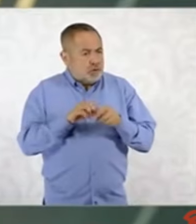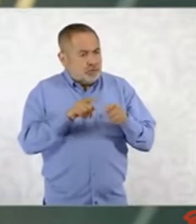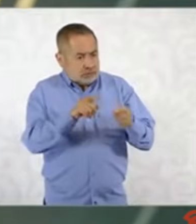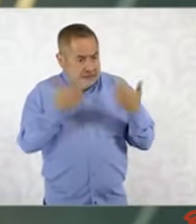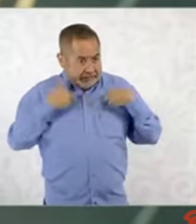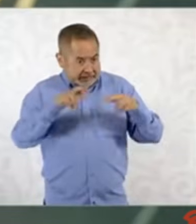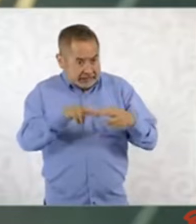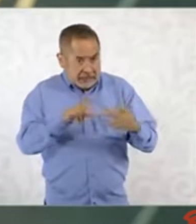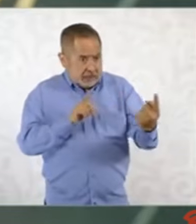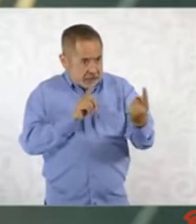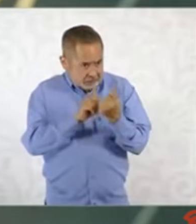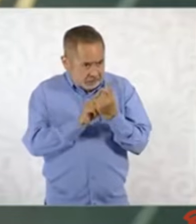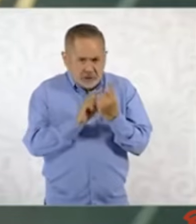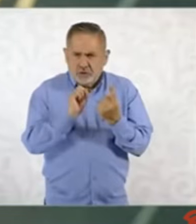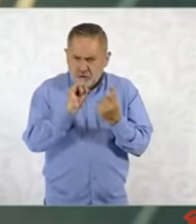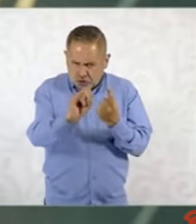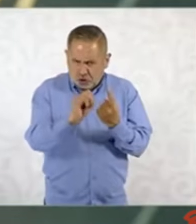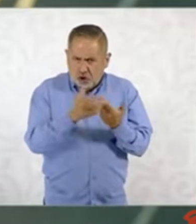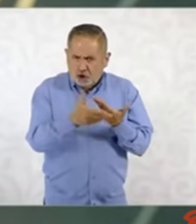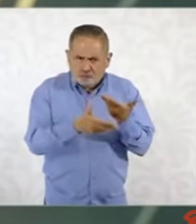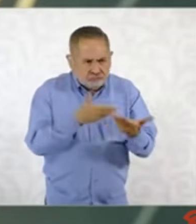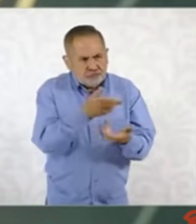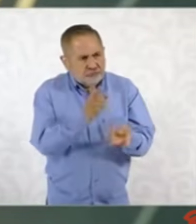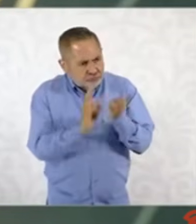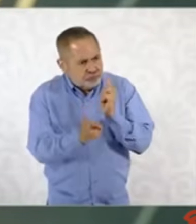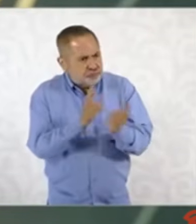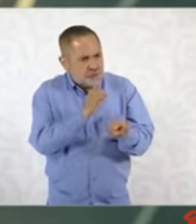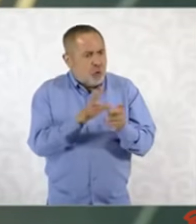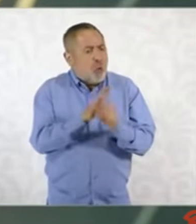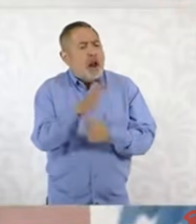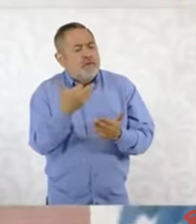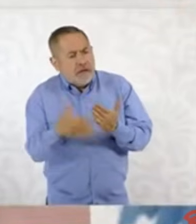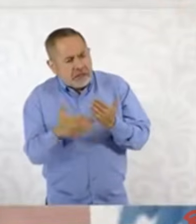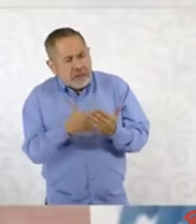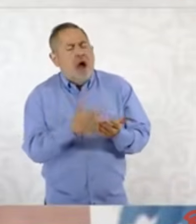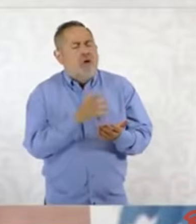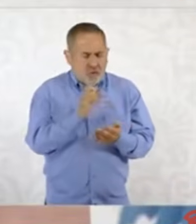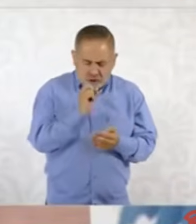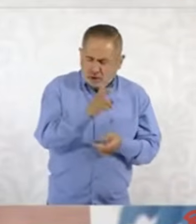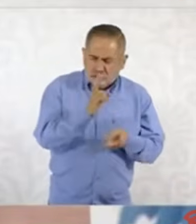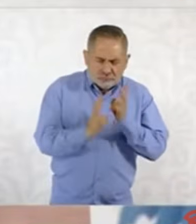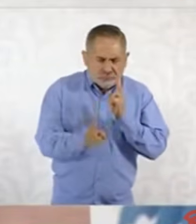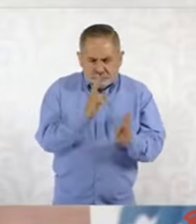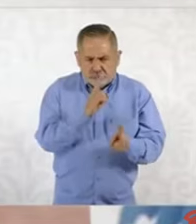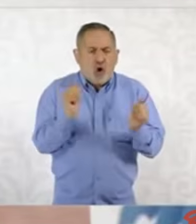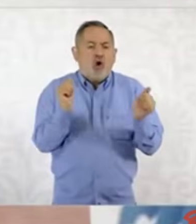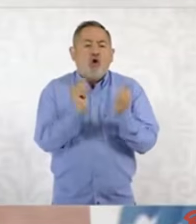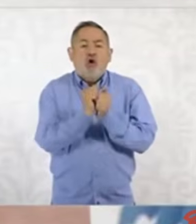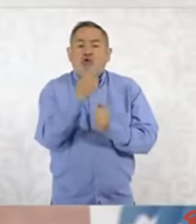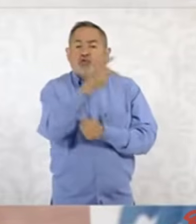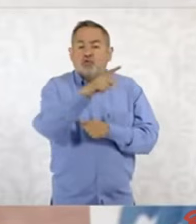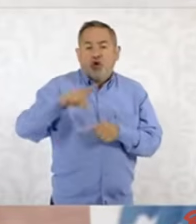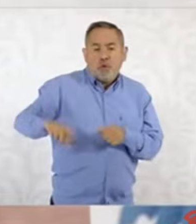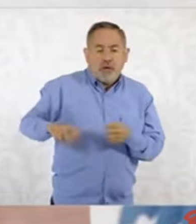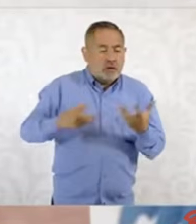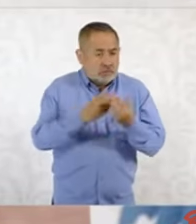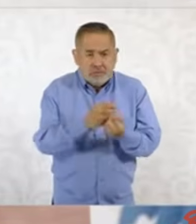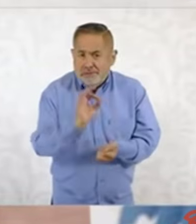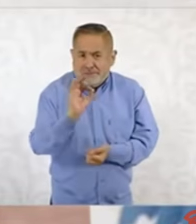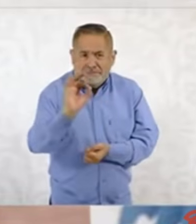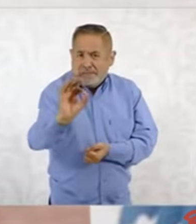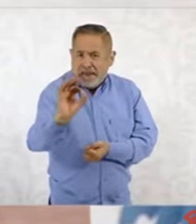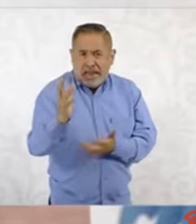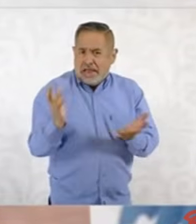sindical para atender los rezagos educativos, siempre acompañados de los gobiernos de los estados. Y en otros